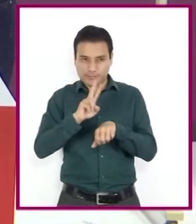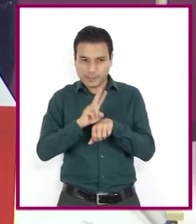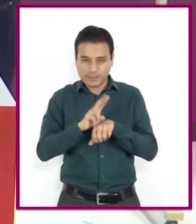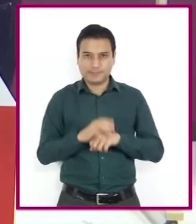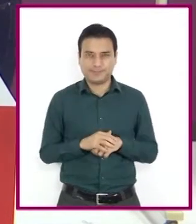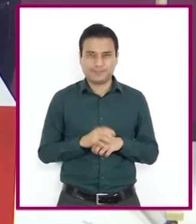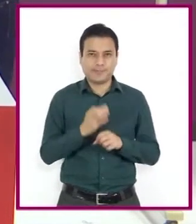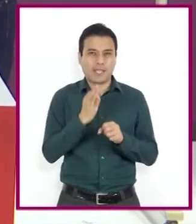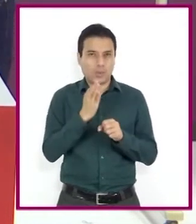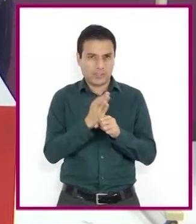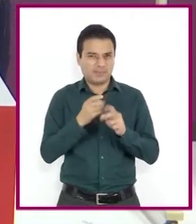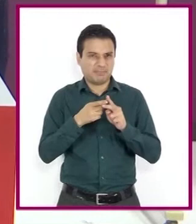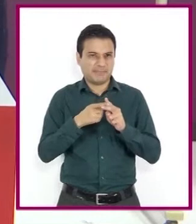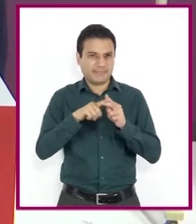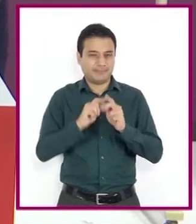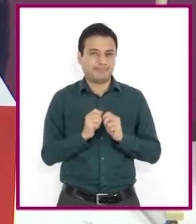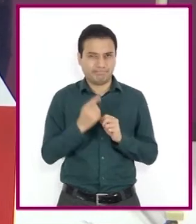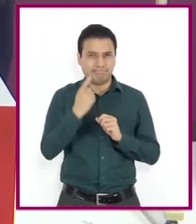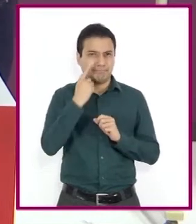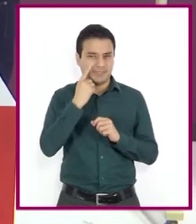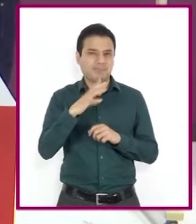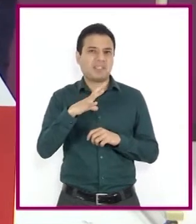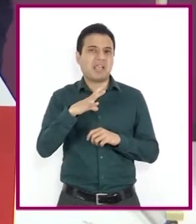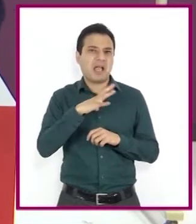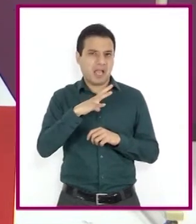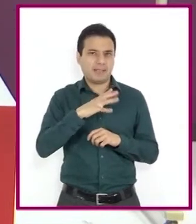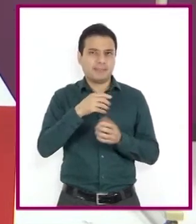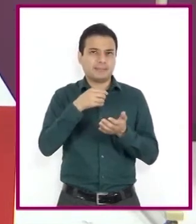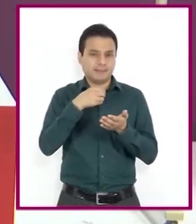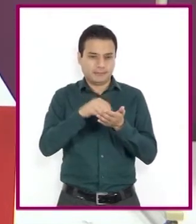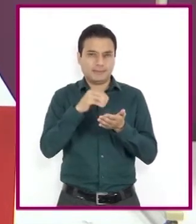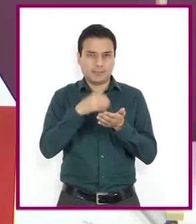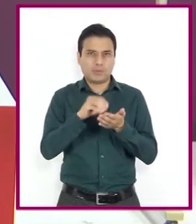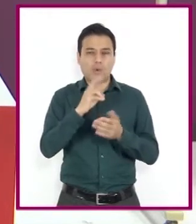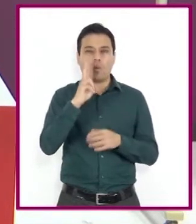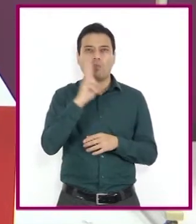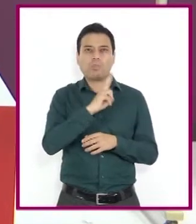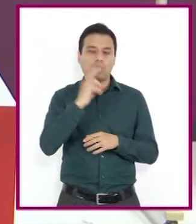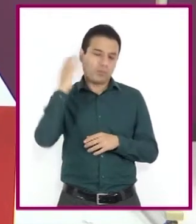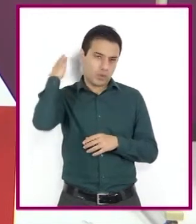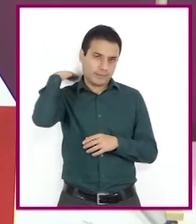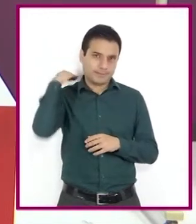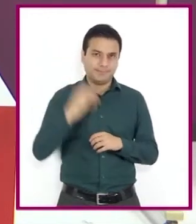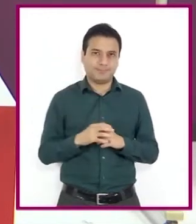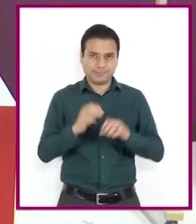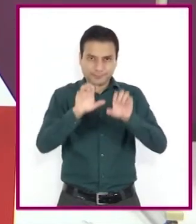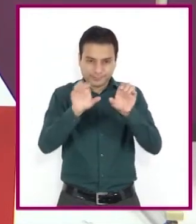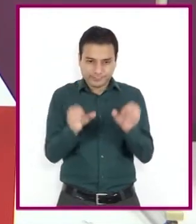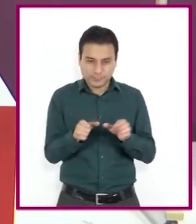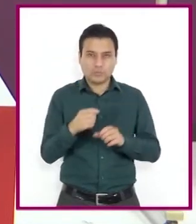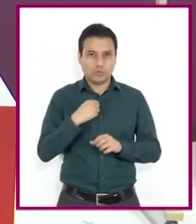realizar nuestro experimento. Tenemos aquí los pulmones de cerdo, nos colocaremos los guantes.